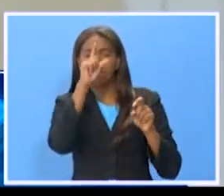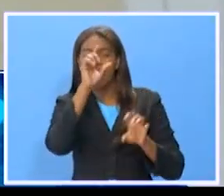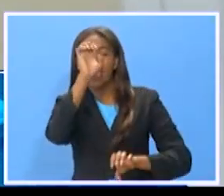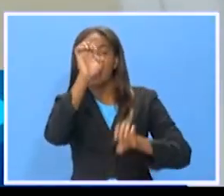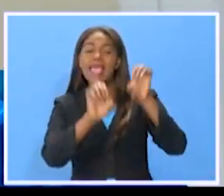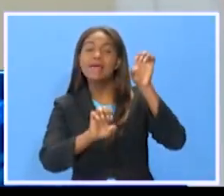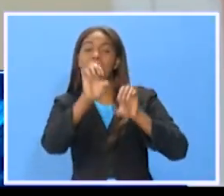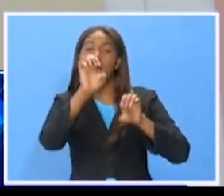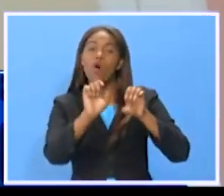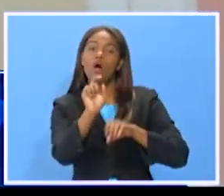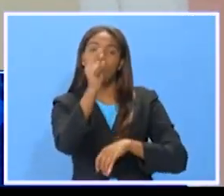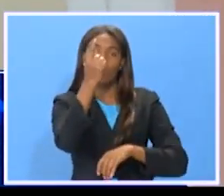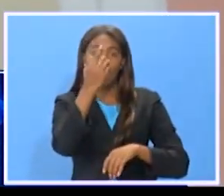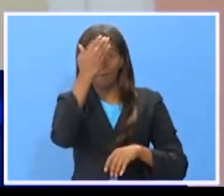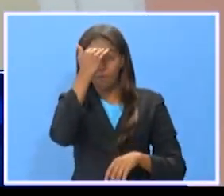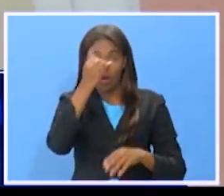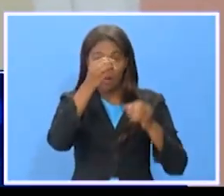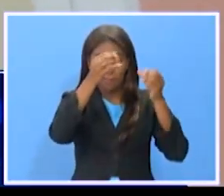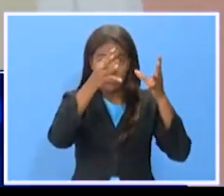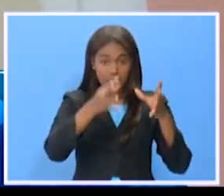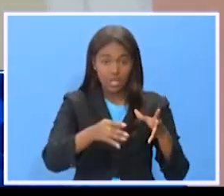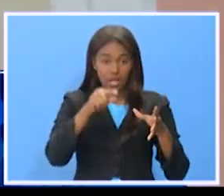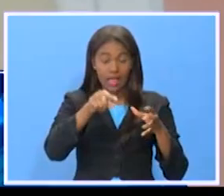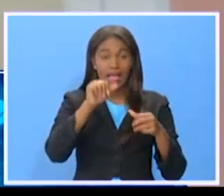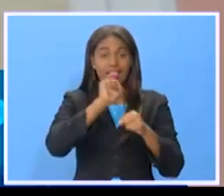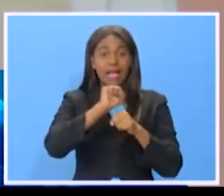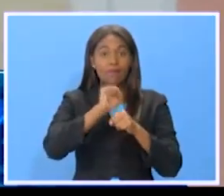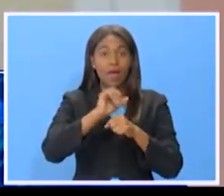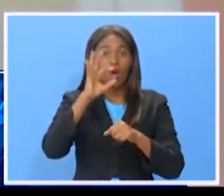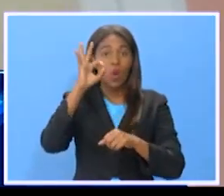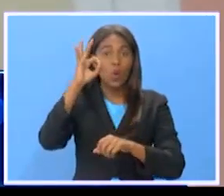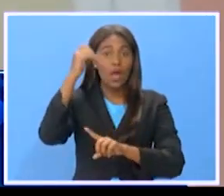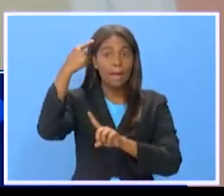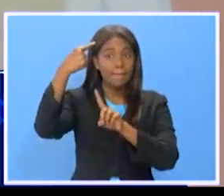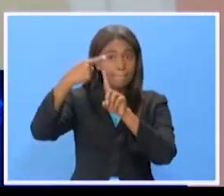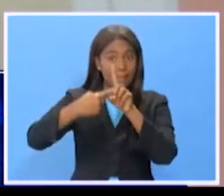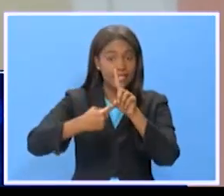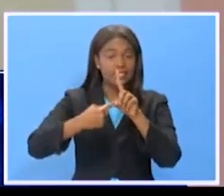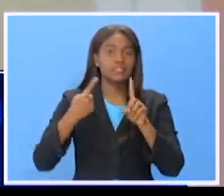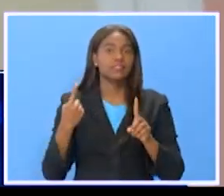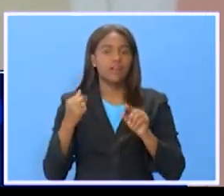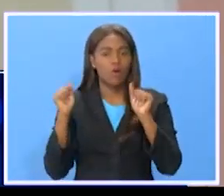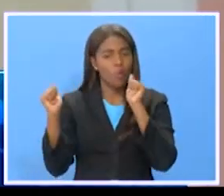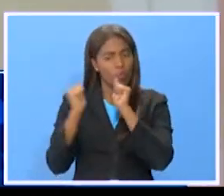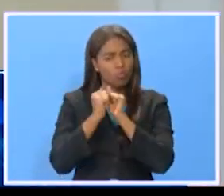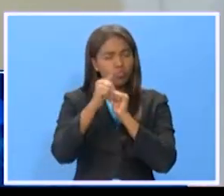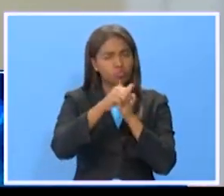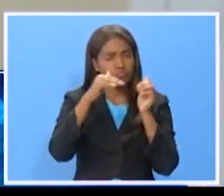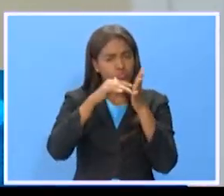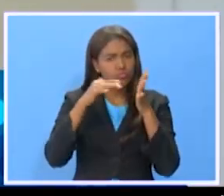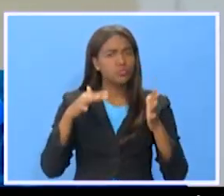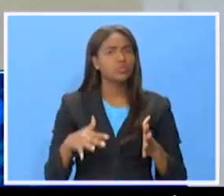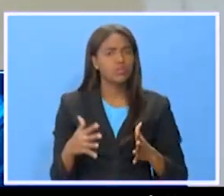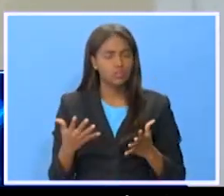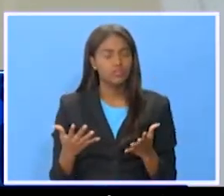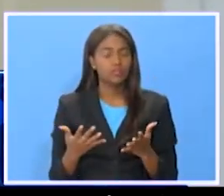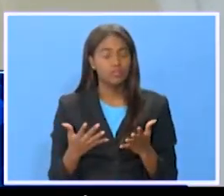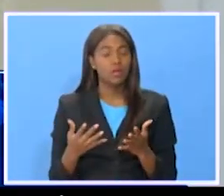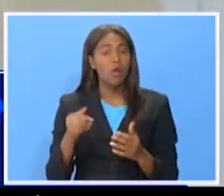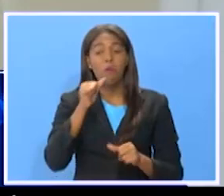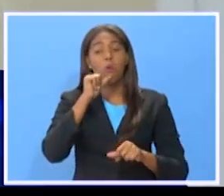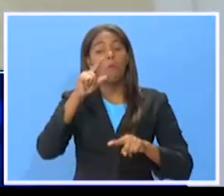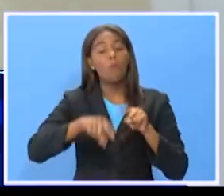el profesor y la profesora trabajan 9 años con esos meses con esos estudiantes. No